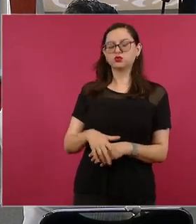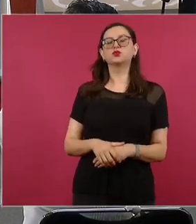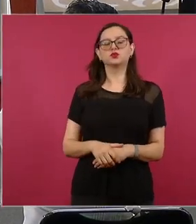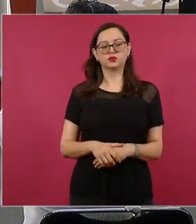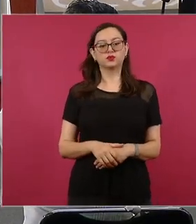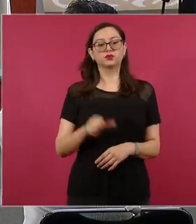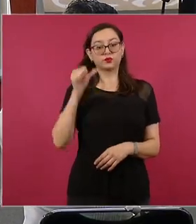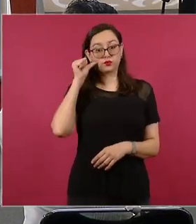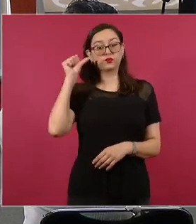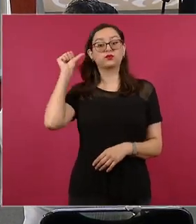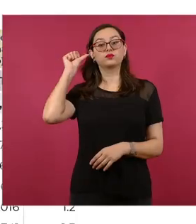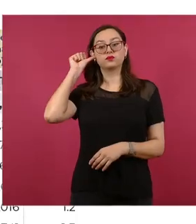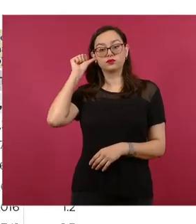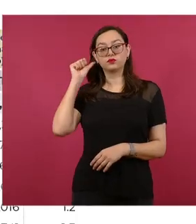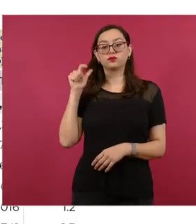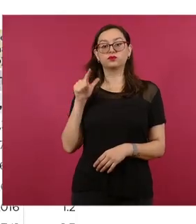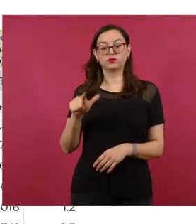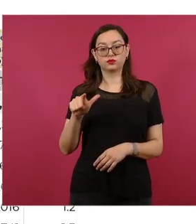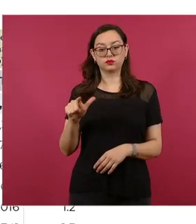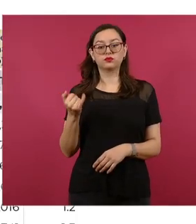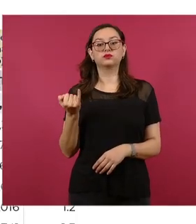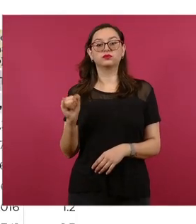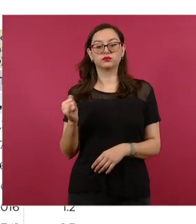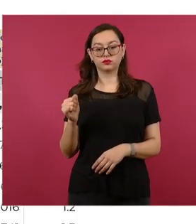18, este es de ayer,